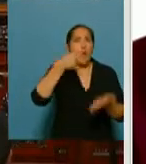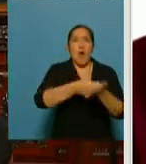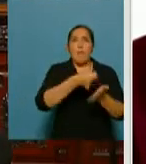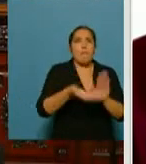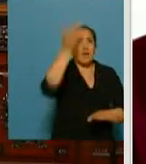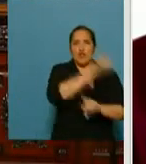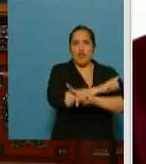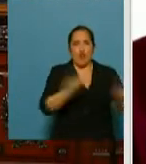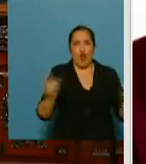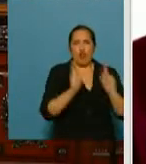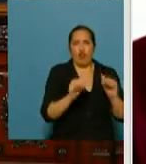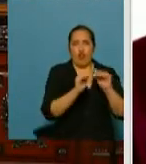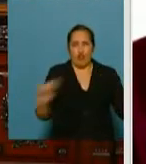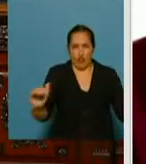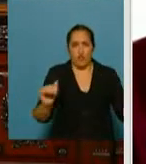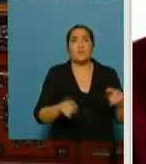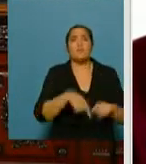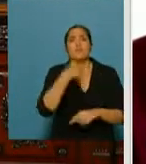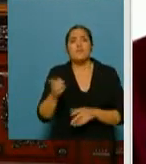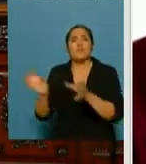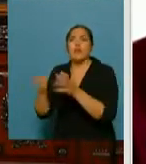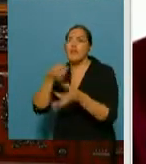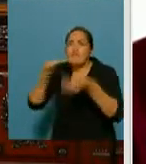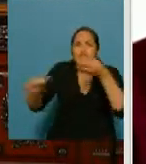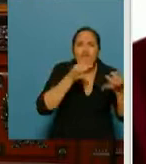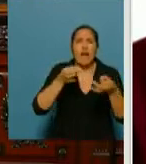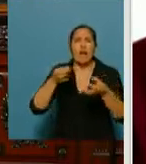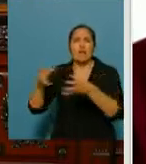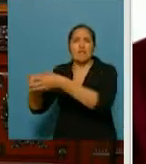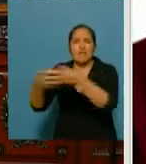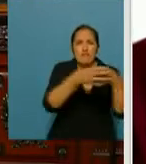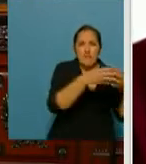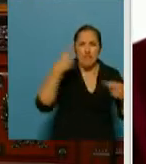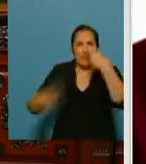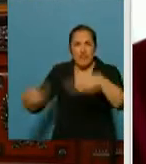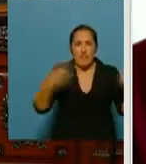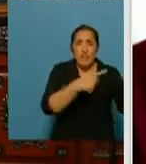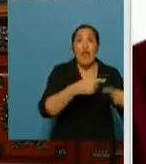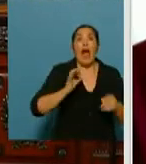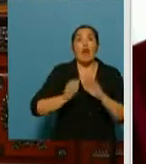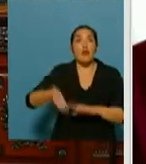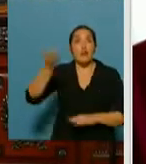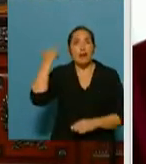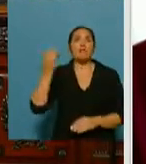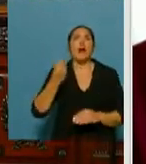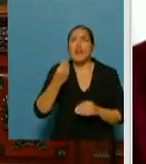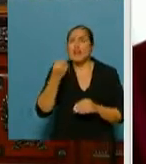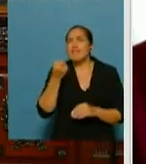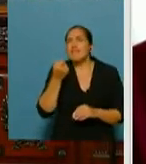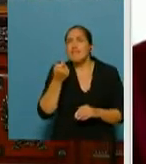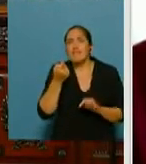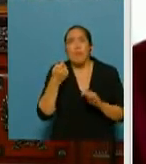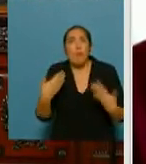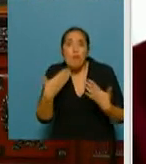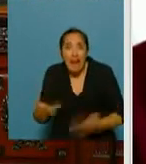no hay ninguna entidad que pueda entrar a juzgar este tipo de cosas. Pero, Lorzer, si el FMI acepta que hubo una